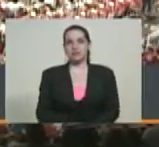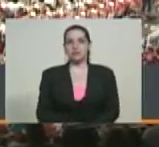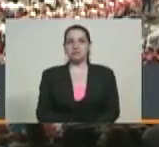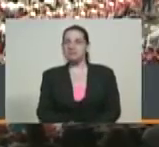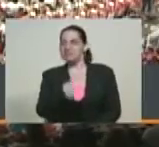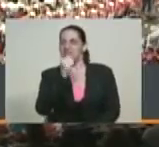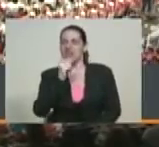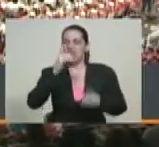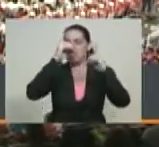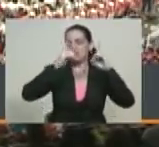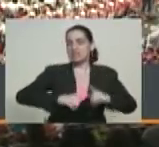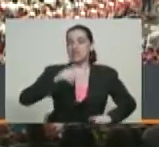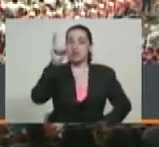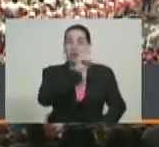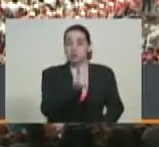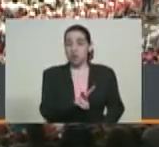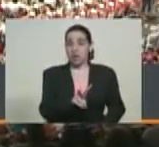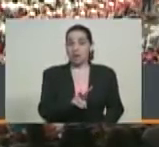¿Quién decide en Venezuela?